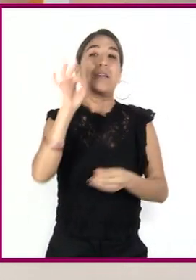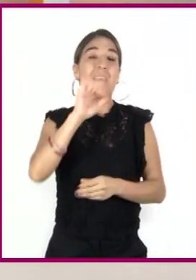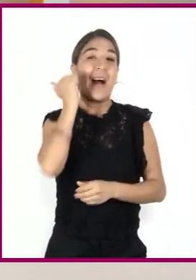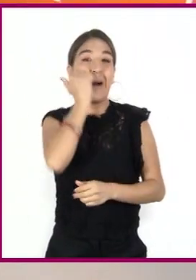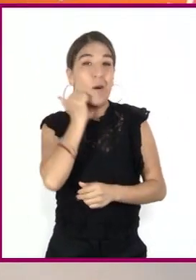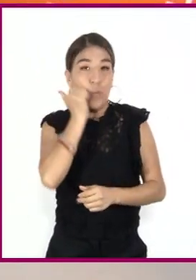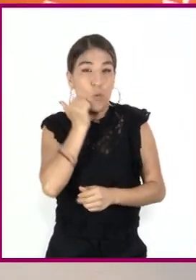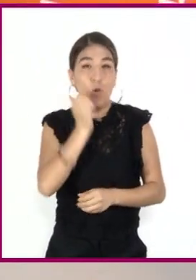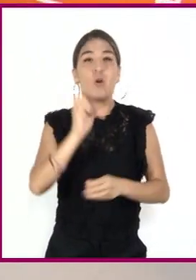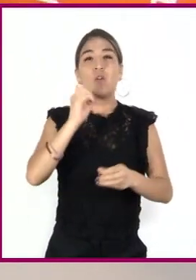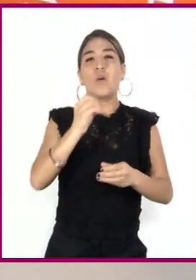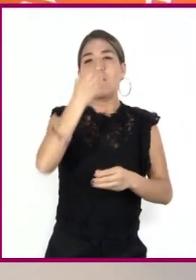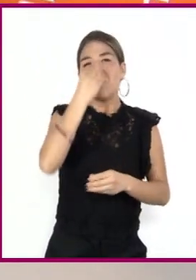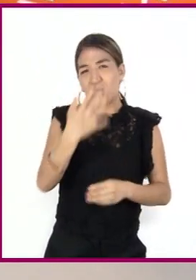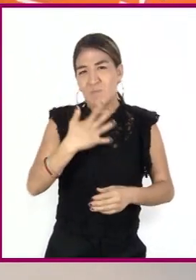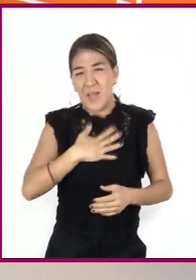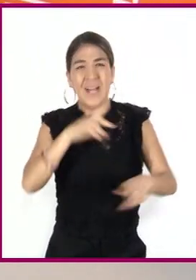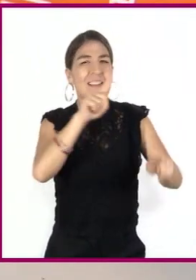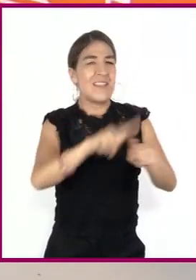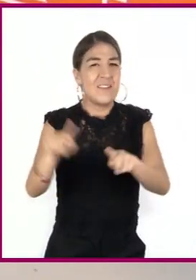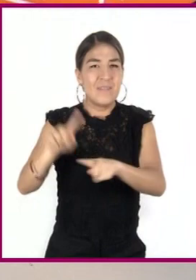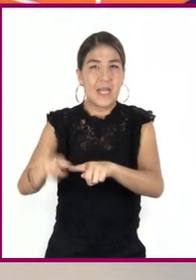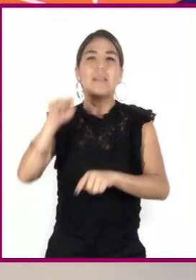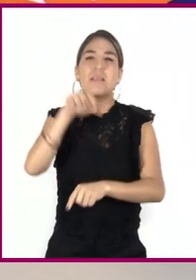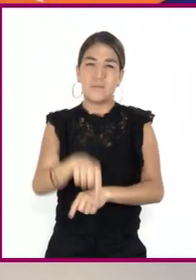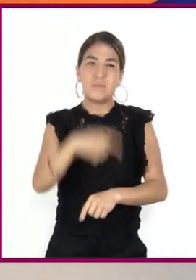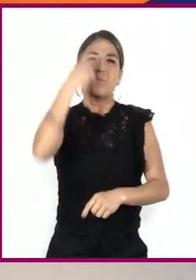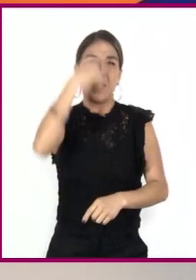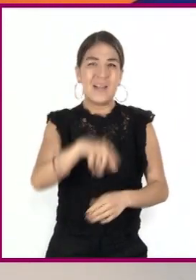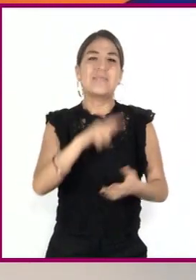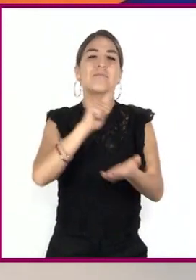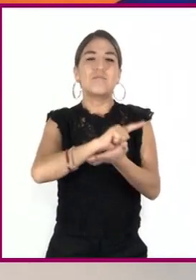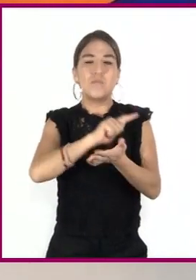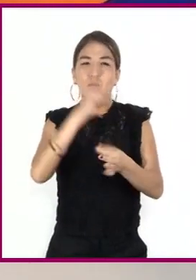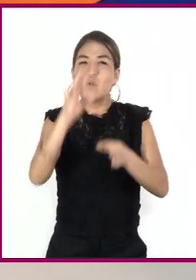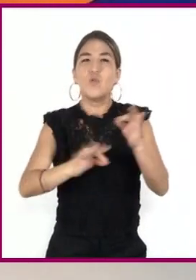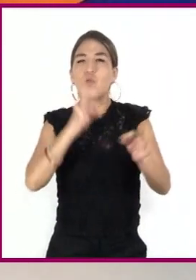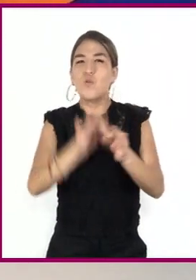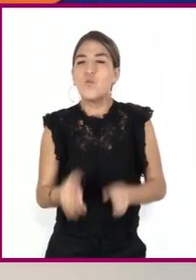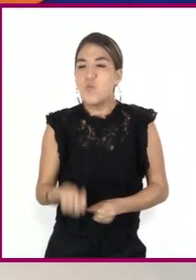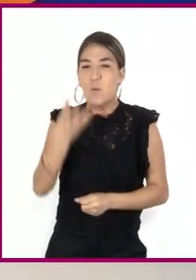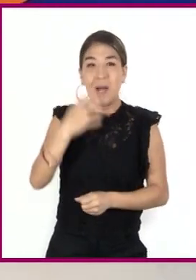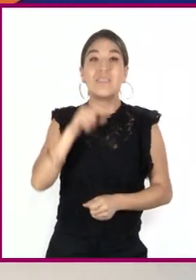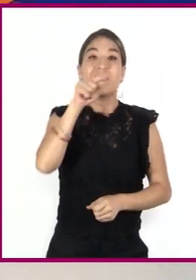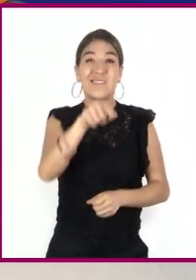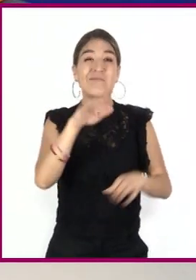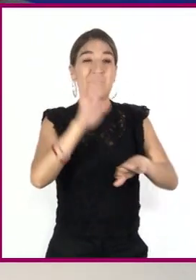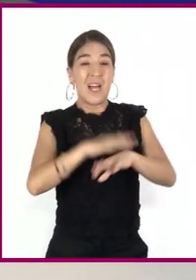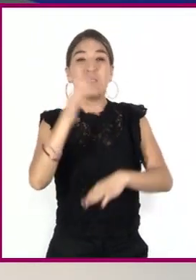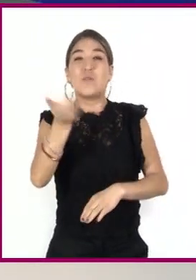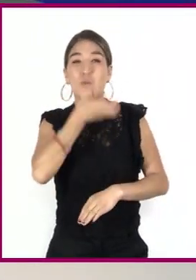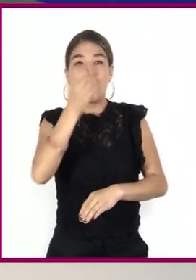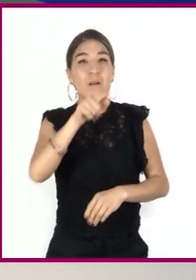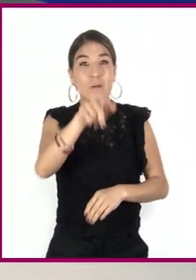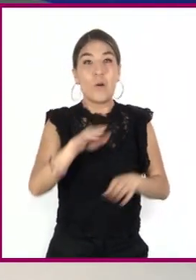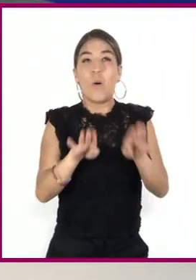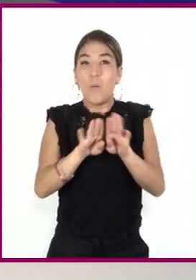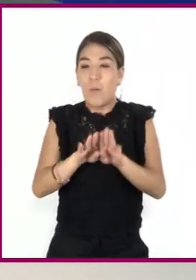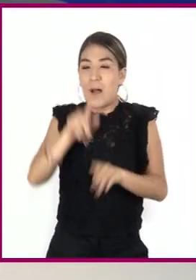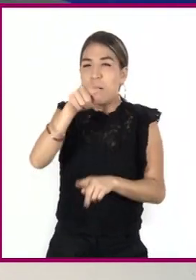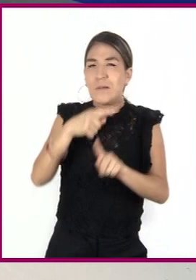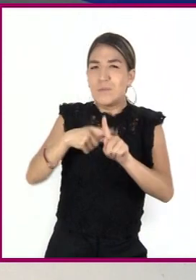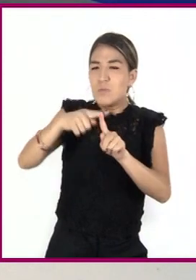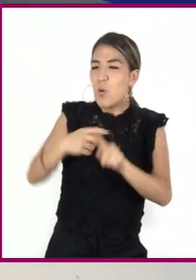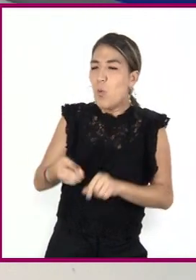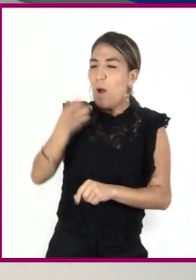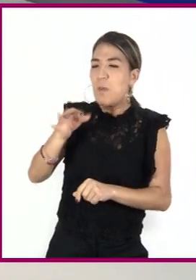agua. Normalmente, en nuestro hogar, no medimos con exactitud la cantidad de soluto y disolvente que utilizamos. A este tipo